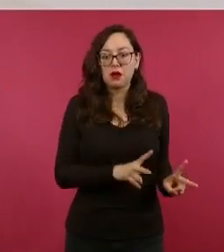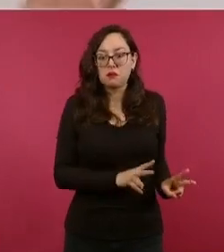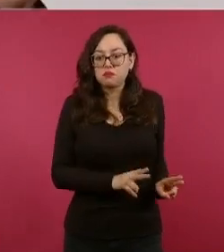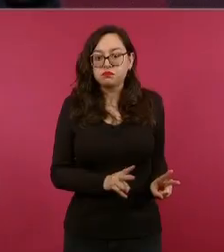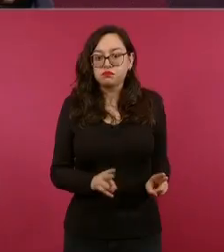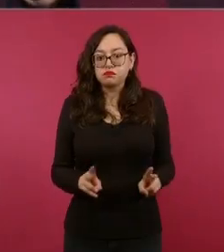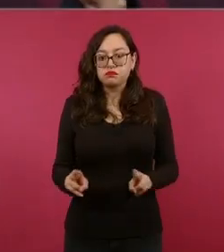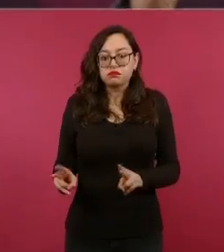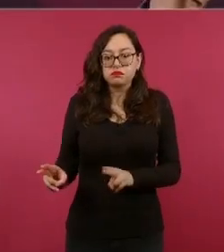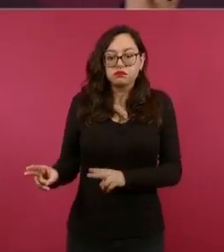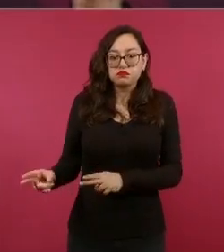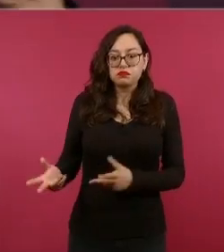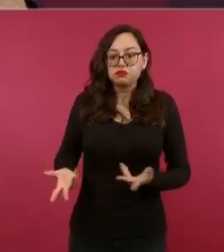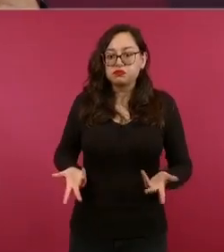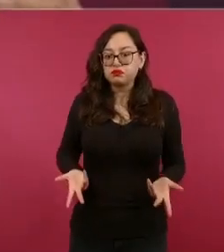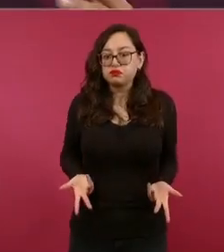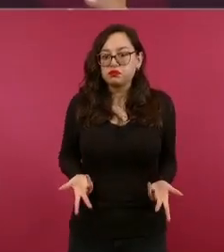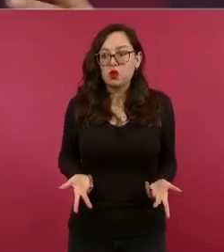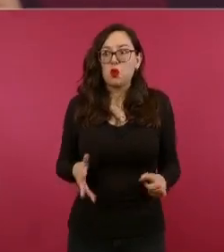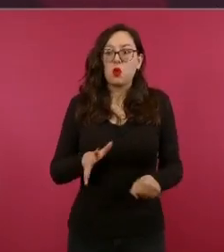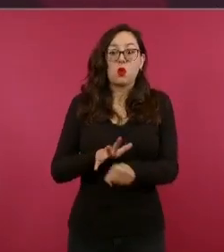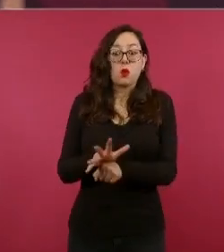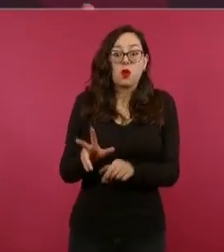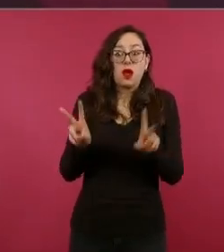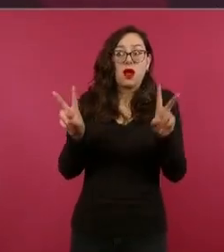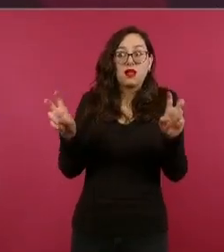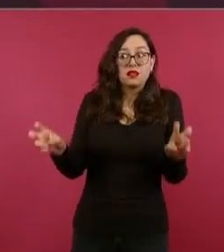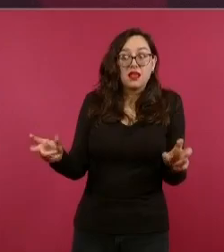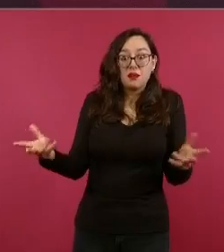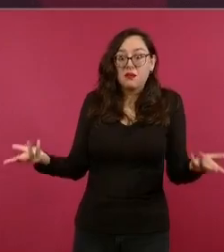porque no están hablando de